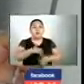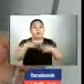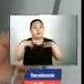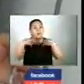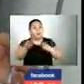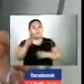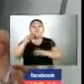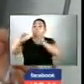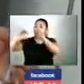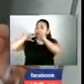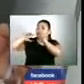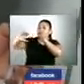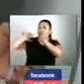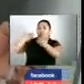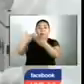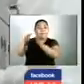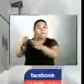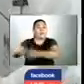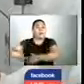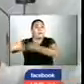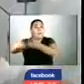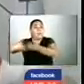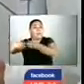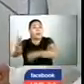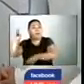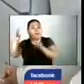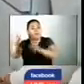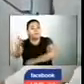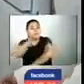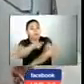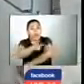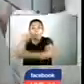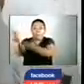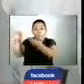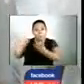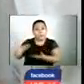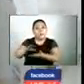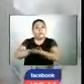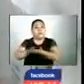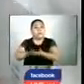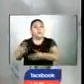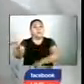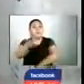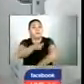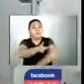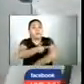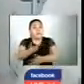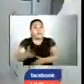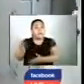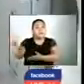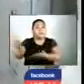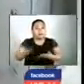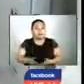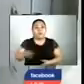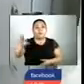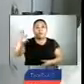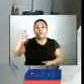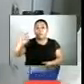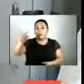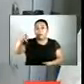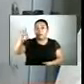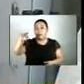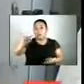mantiene comunicación con las diferentes farmacéuticas para la adquisición de más vacunas. Al país han ingresado las dosis de Pfizer,